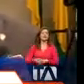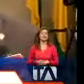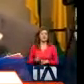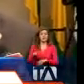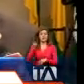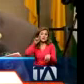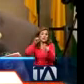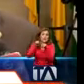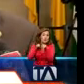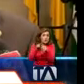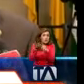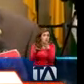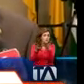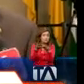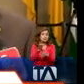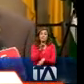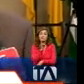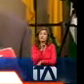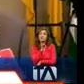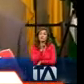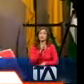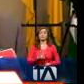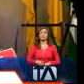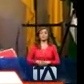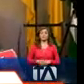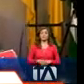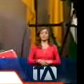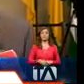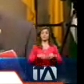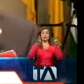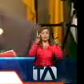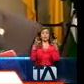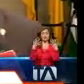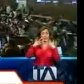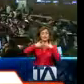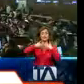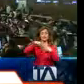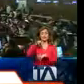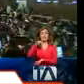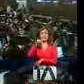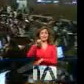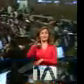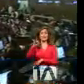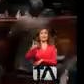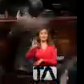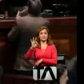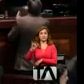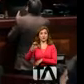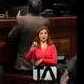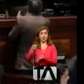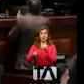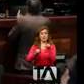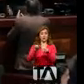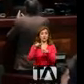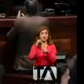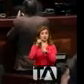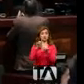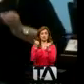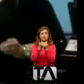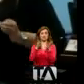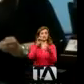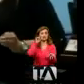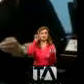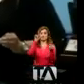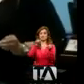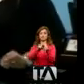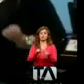firmar un acuerdo comercial con los Estados Unidos, cuanto el tema inherente a la Alianza del Pacífico. Y como ellos, hubo otros legisladores que dijeron no estar de